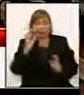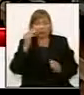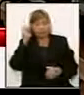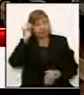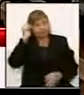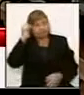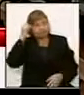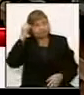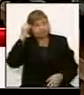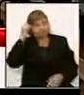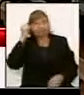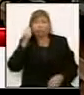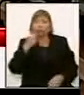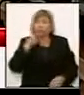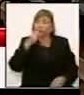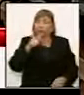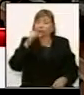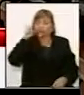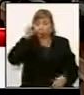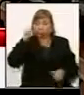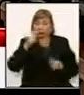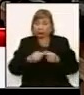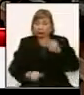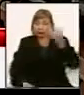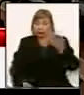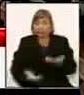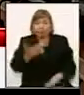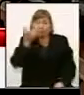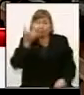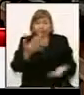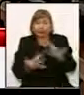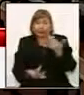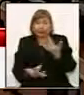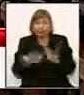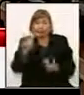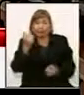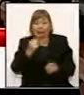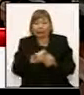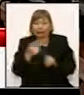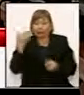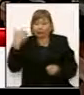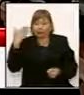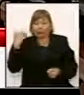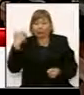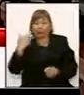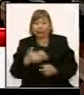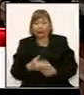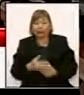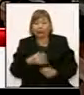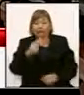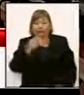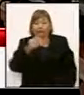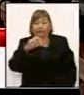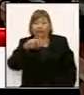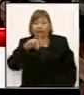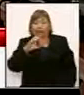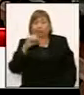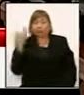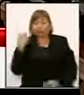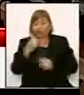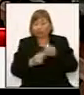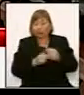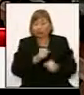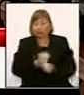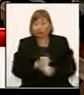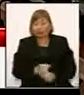memoria, no sé si usted recuerda el incendio que pasó el año, que fue, ¿no?, en Trapiche el año pasado, que fue